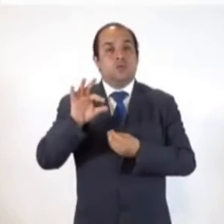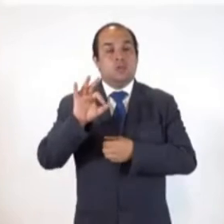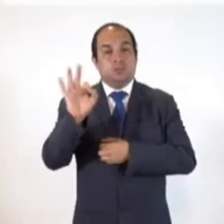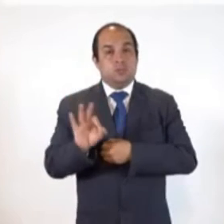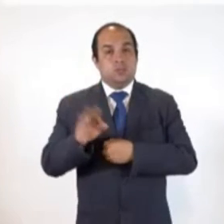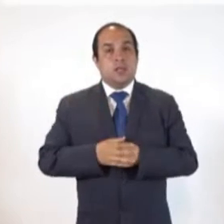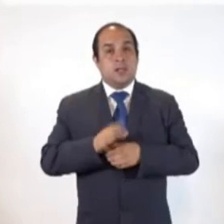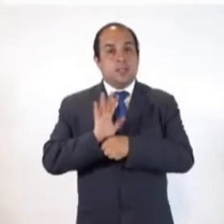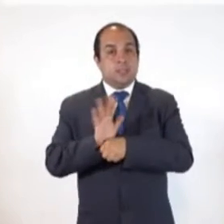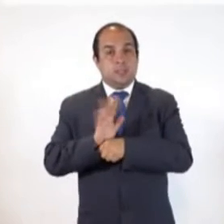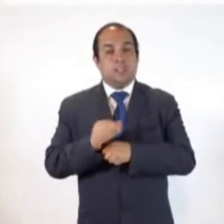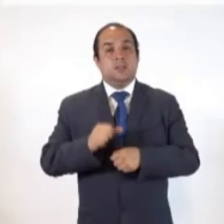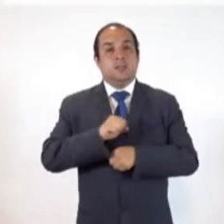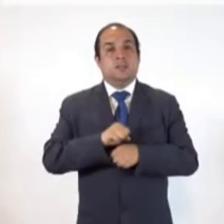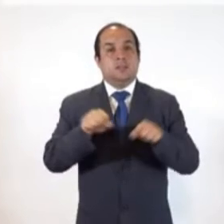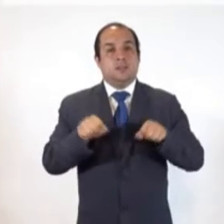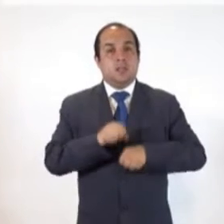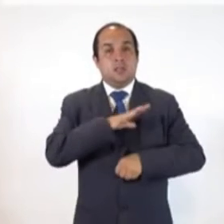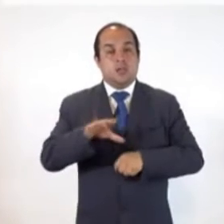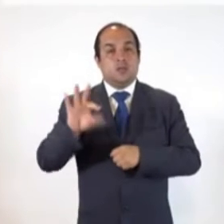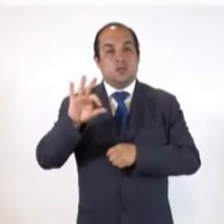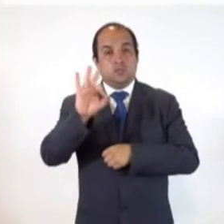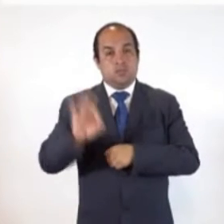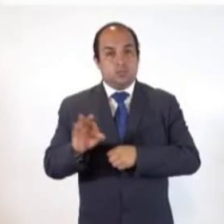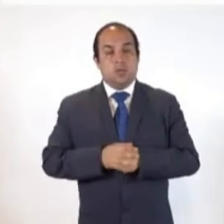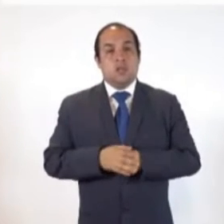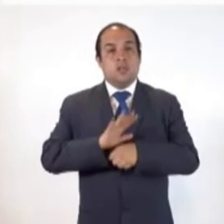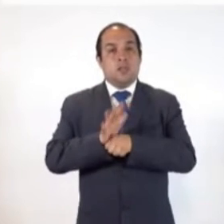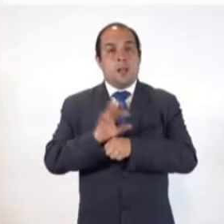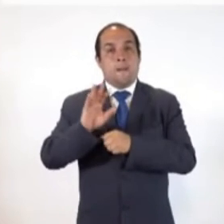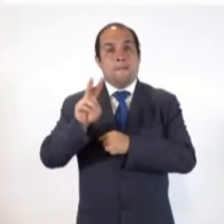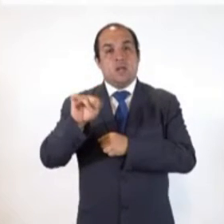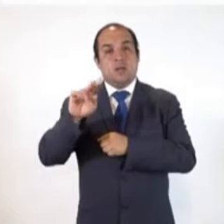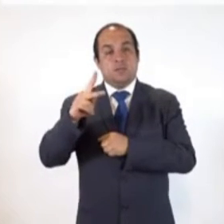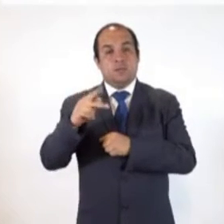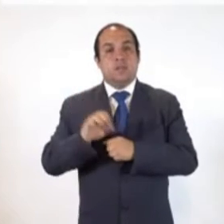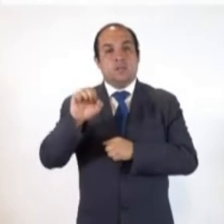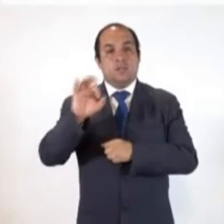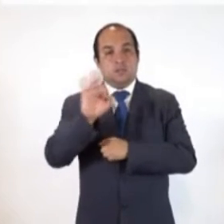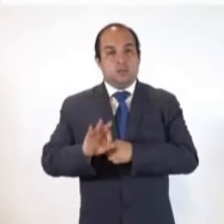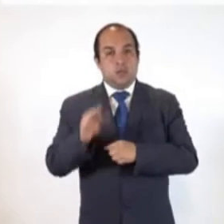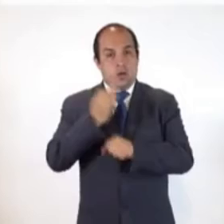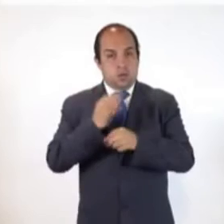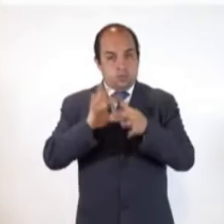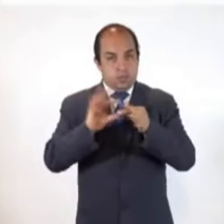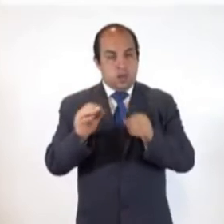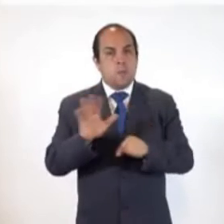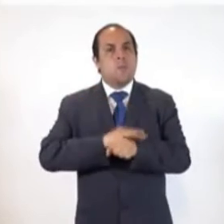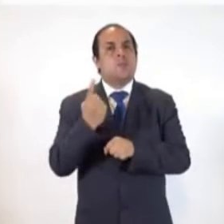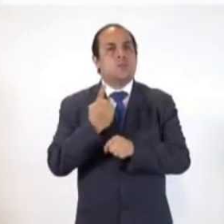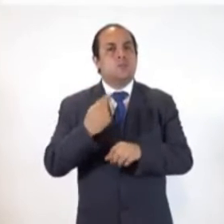en salas generales 40% y en salas VIP 60%. Y ahorita les voy a explicar con un croquis por qué el